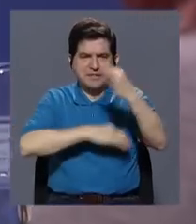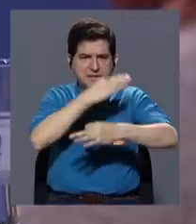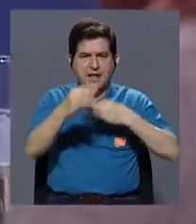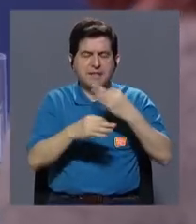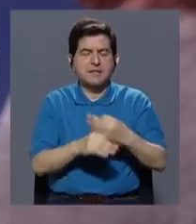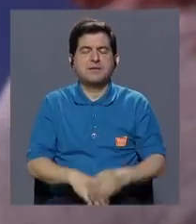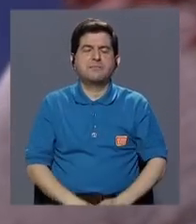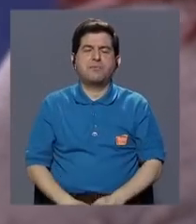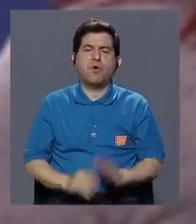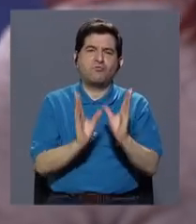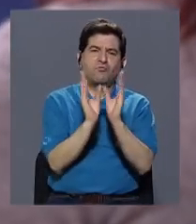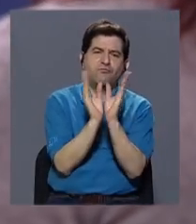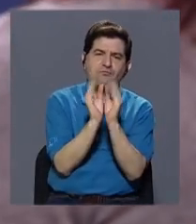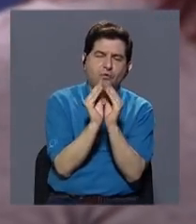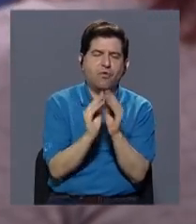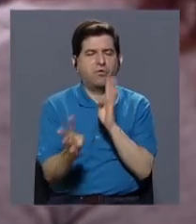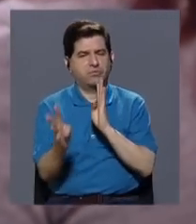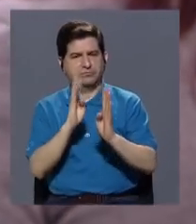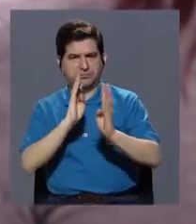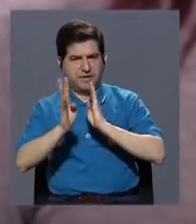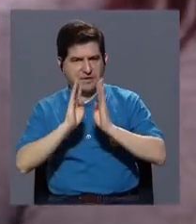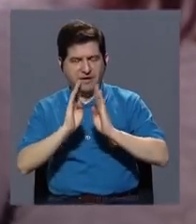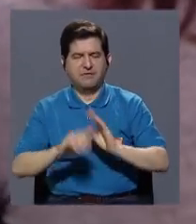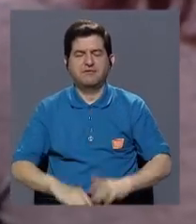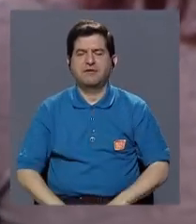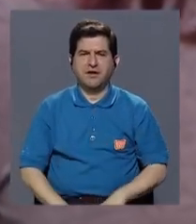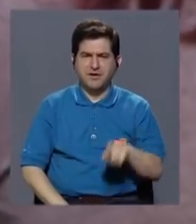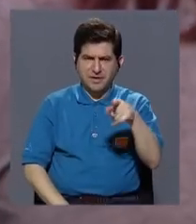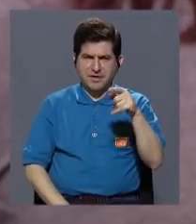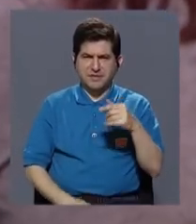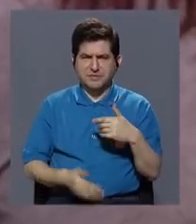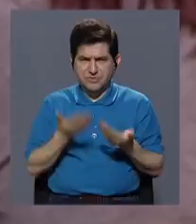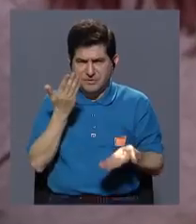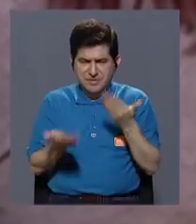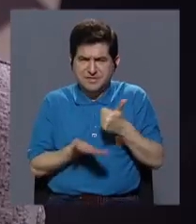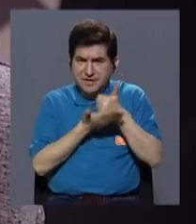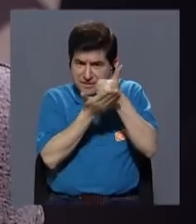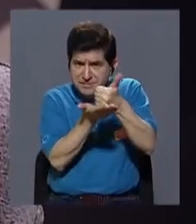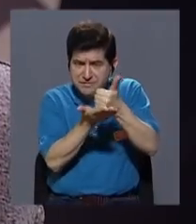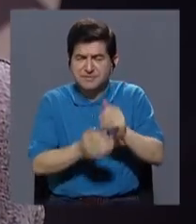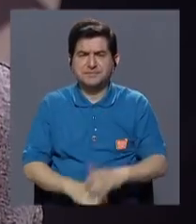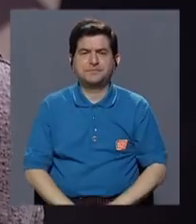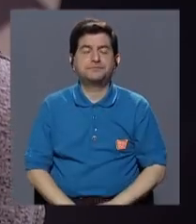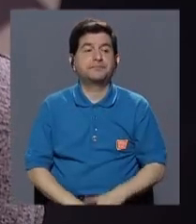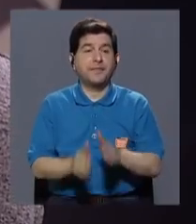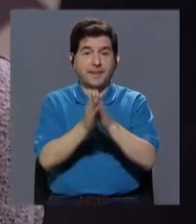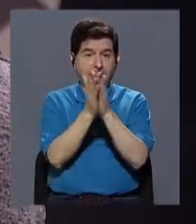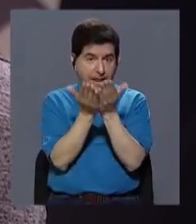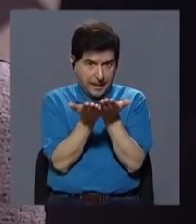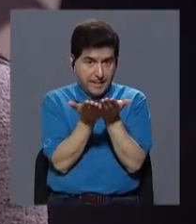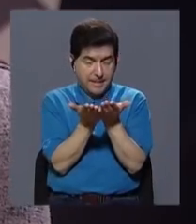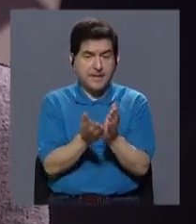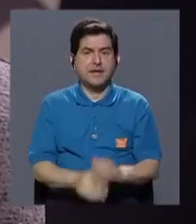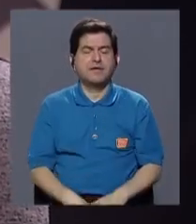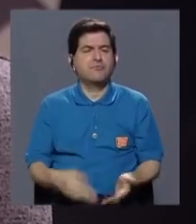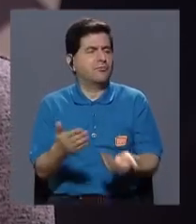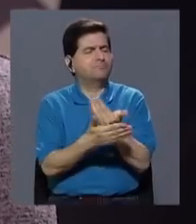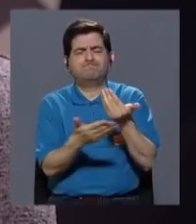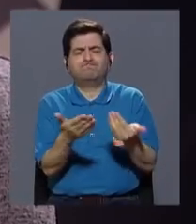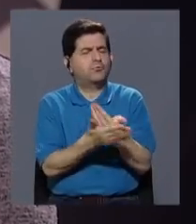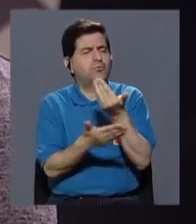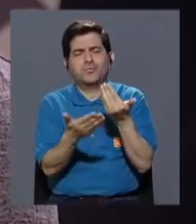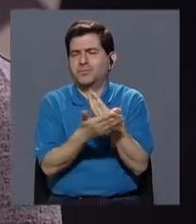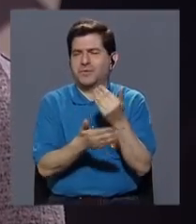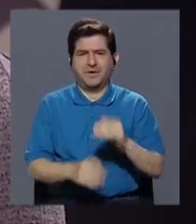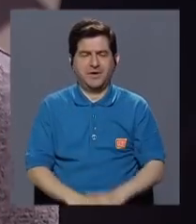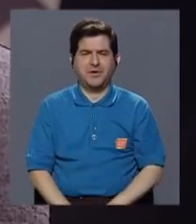de foros conversatorios y esas cosas creo que eso ayuda así bueno el libro está de verdad recién salido